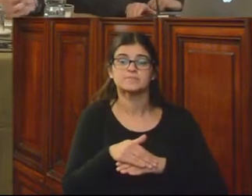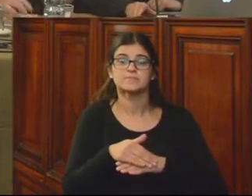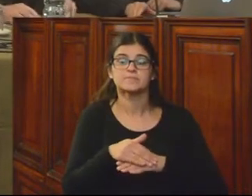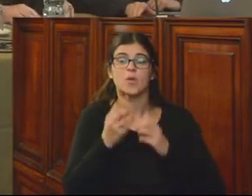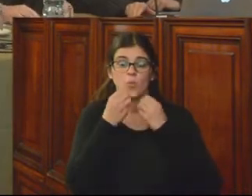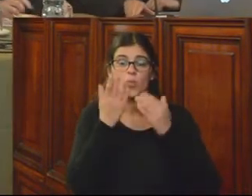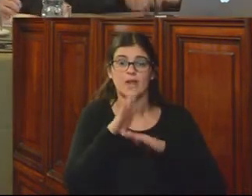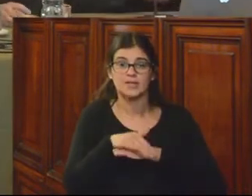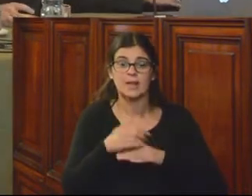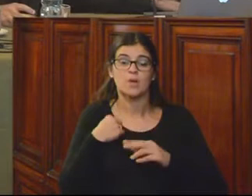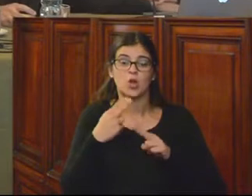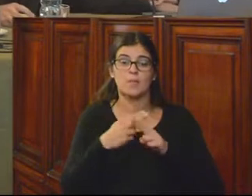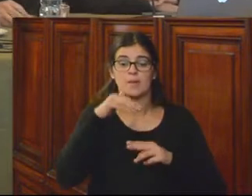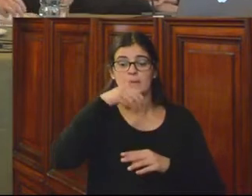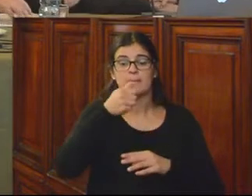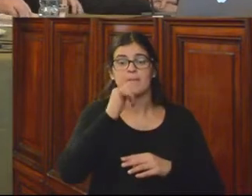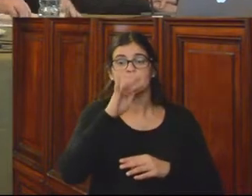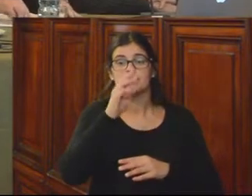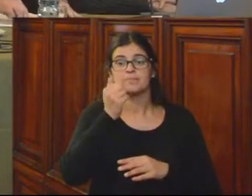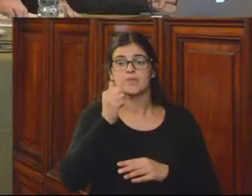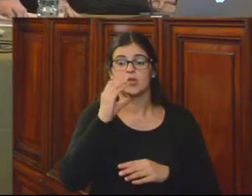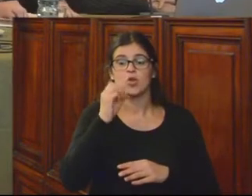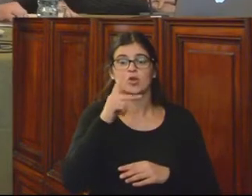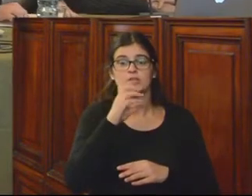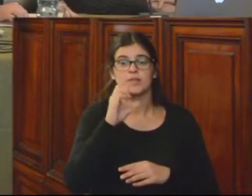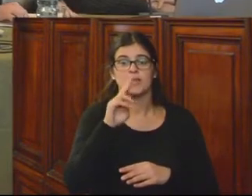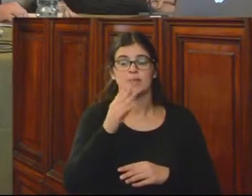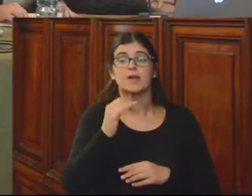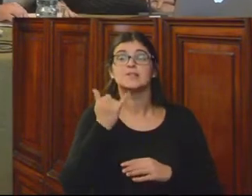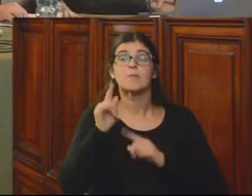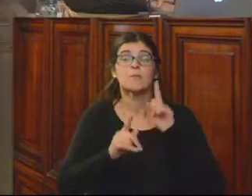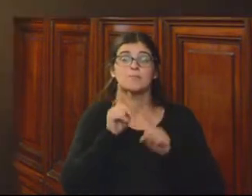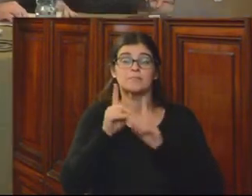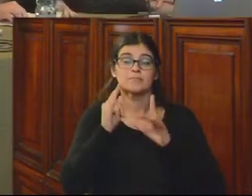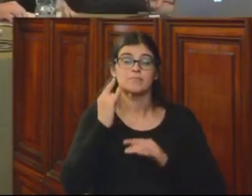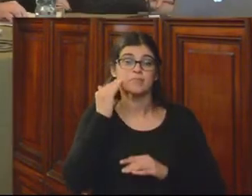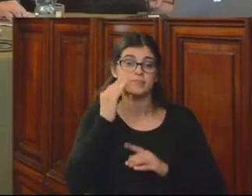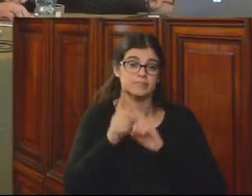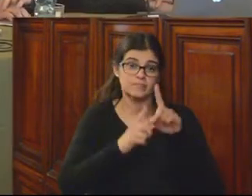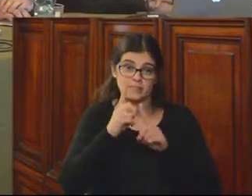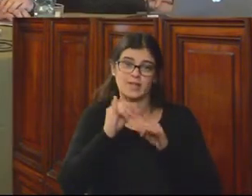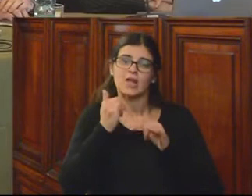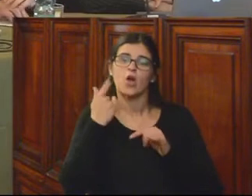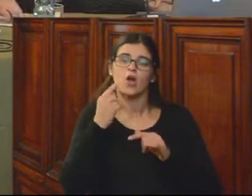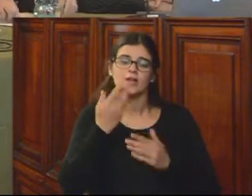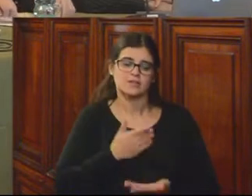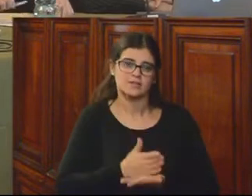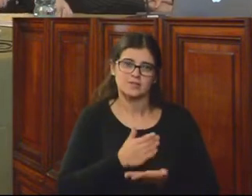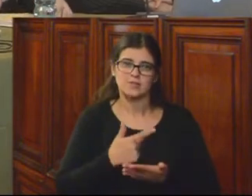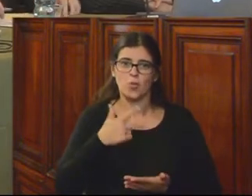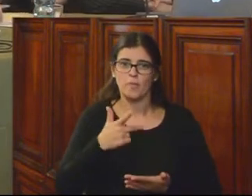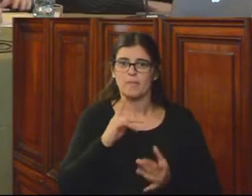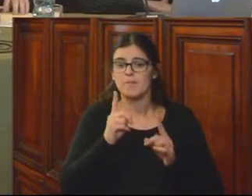Sí, buenas tardes, mi nombre es Mayra Hochevar, soy profesora de la Universidad de los Andes y directora del Observatorio de Derechos Humanos de esa misma